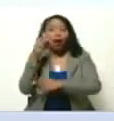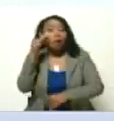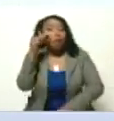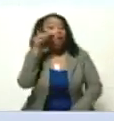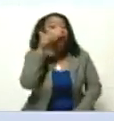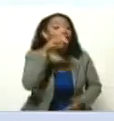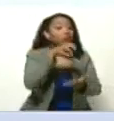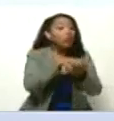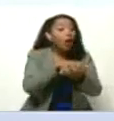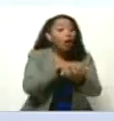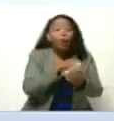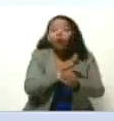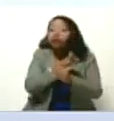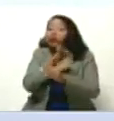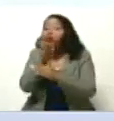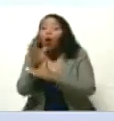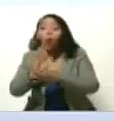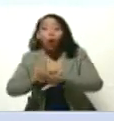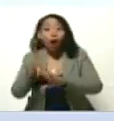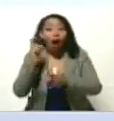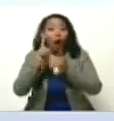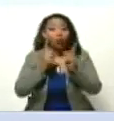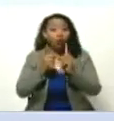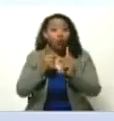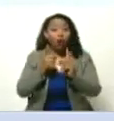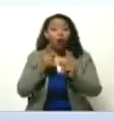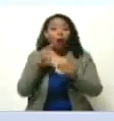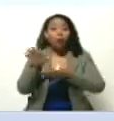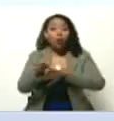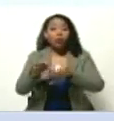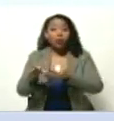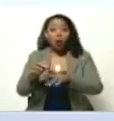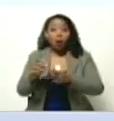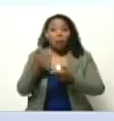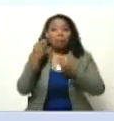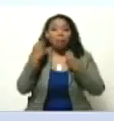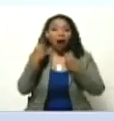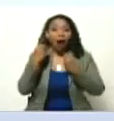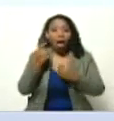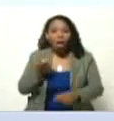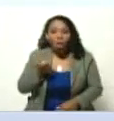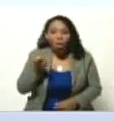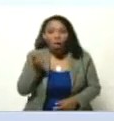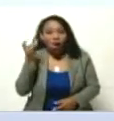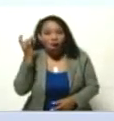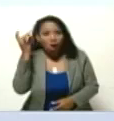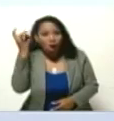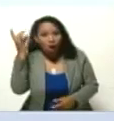Estado, porque se presta, ni al municipio se presta para malas interpretaciones.